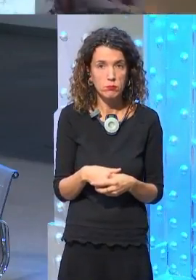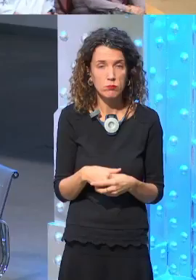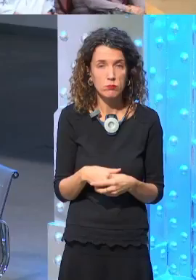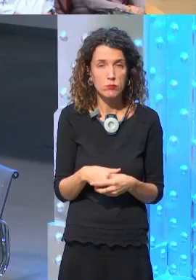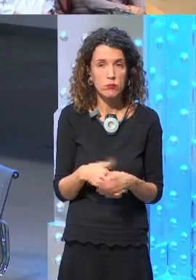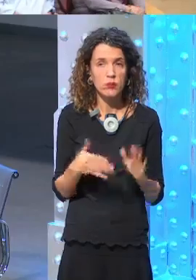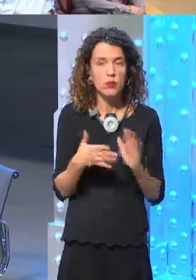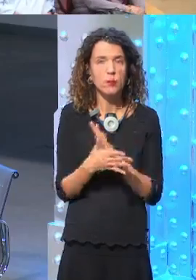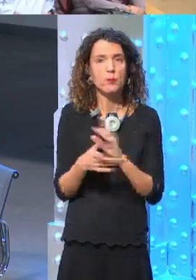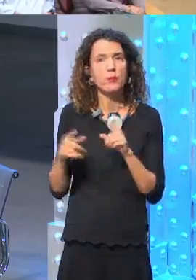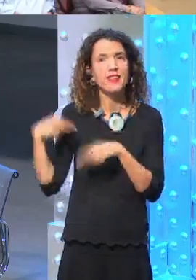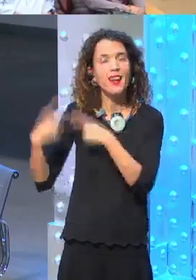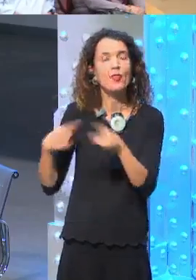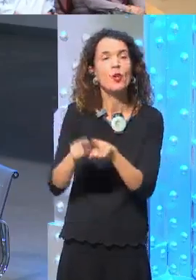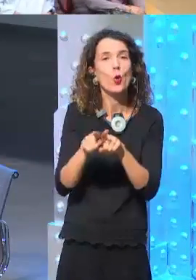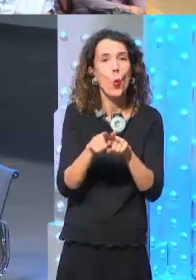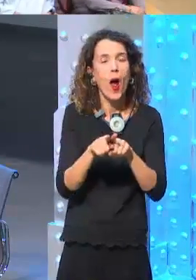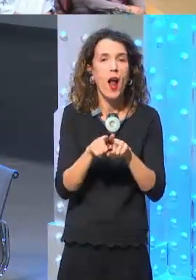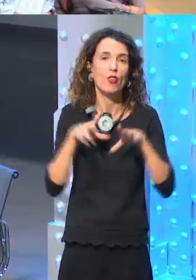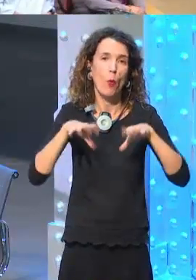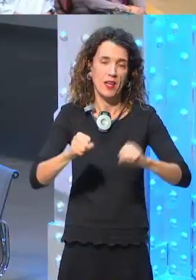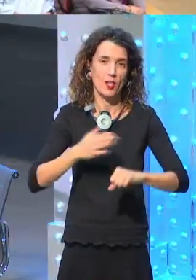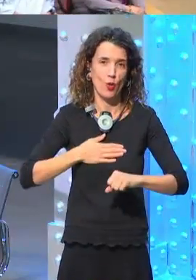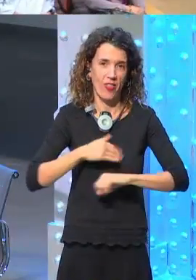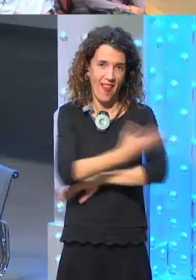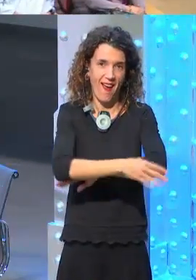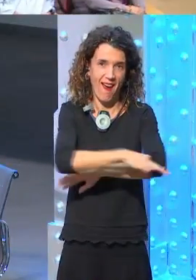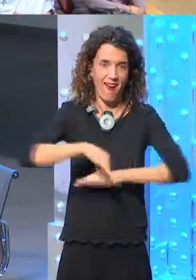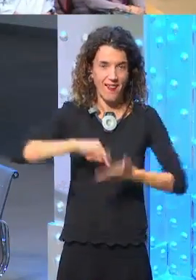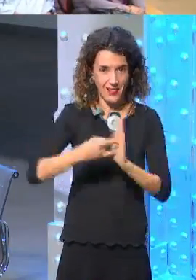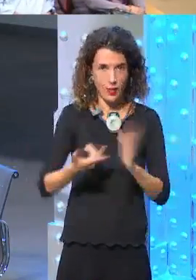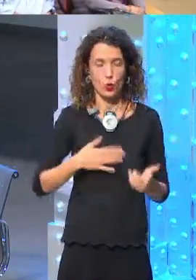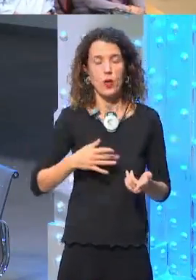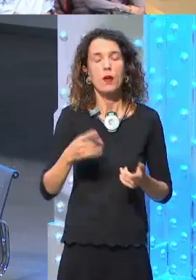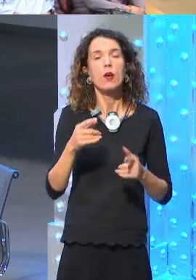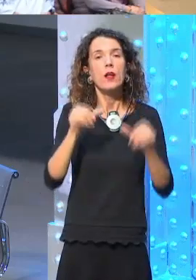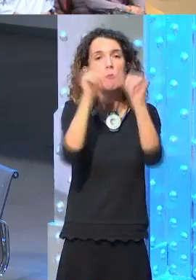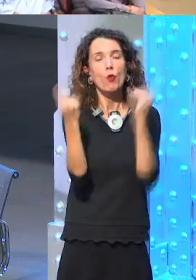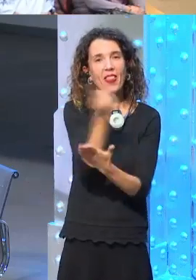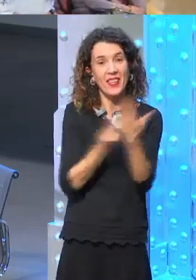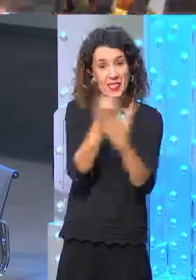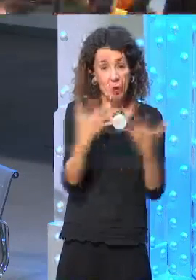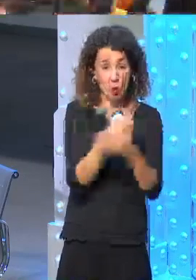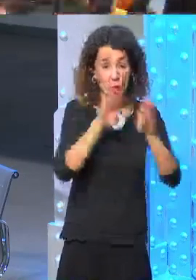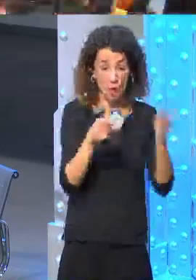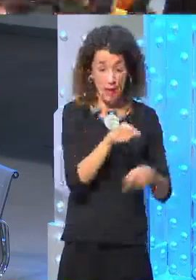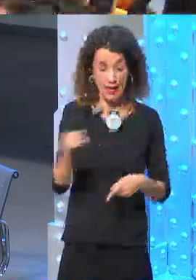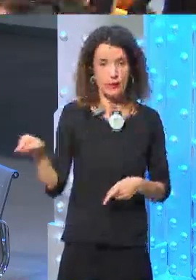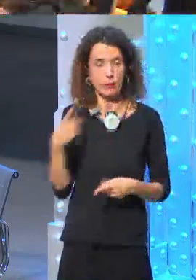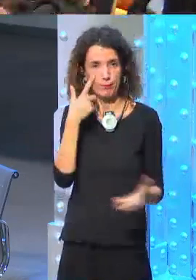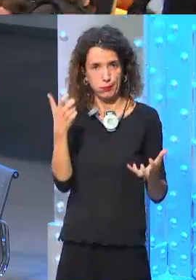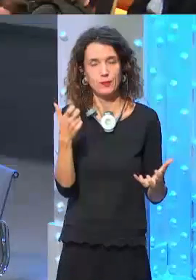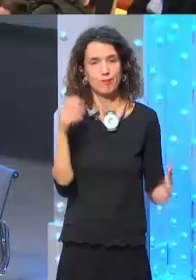viene siendo tradicionalmente un dominio de la arquitectura. Esto era más bien un sistema de diseño y todas estas mesas se nota